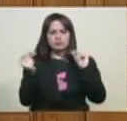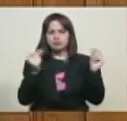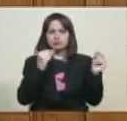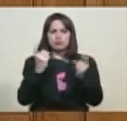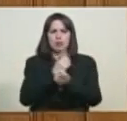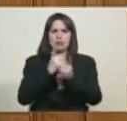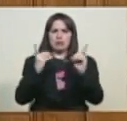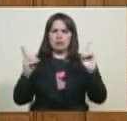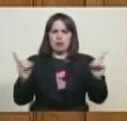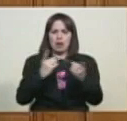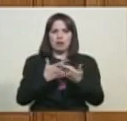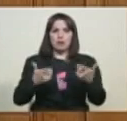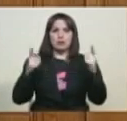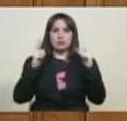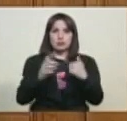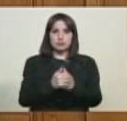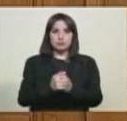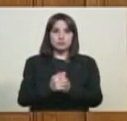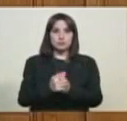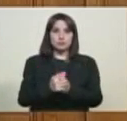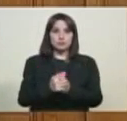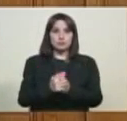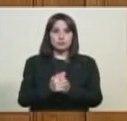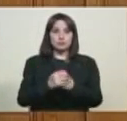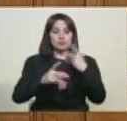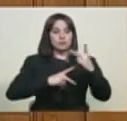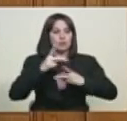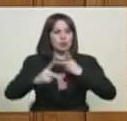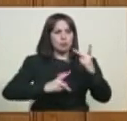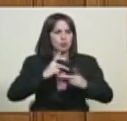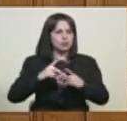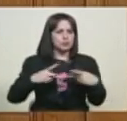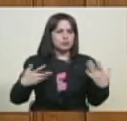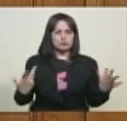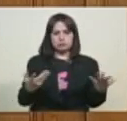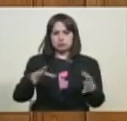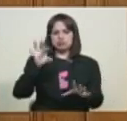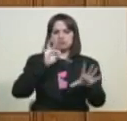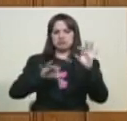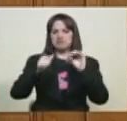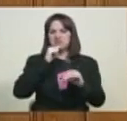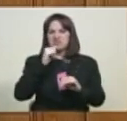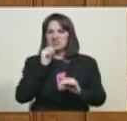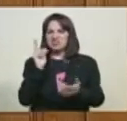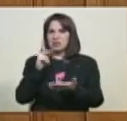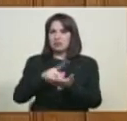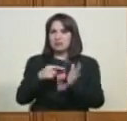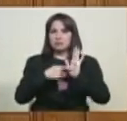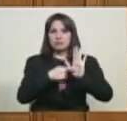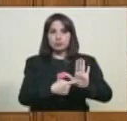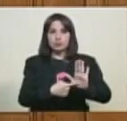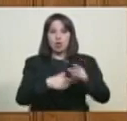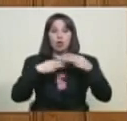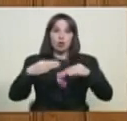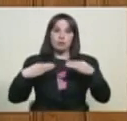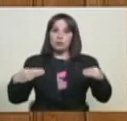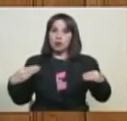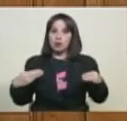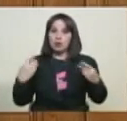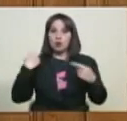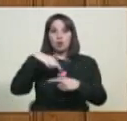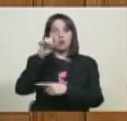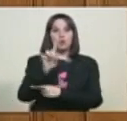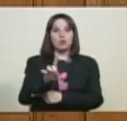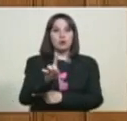de la libertad, si hablamos de la historia de los procesos eleccionarios para que se exprese la soberanía popular